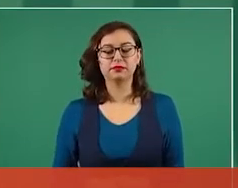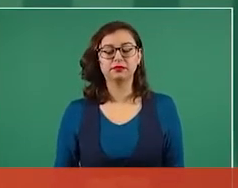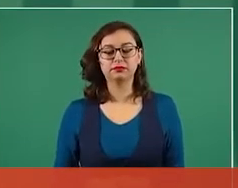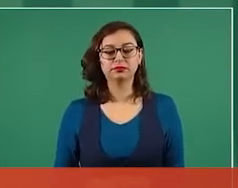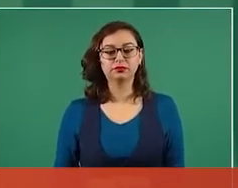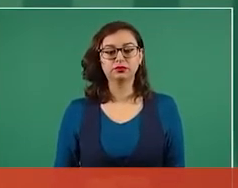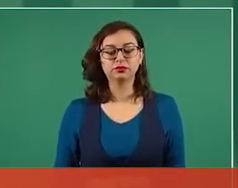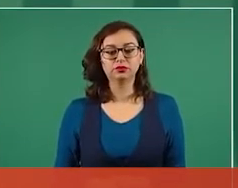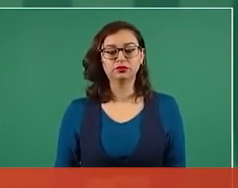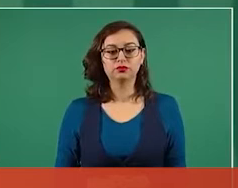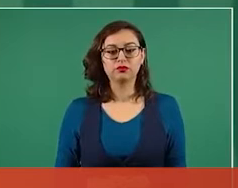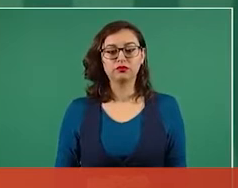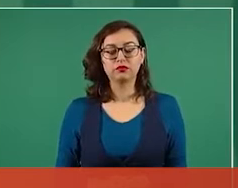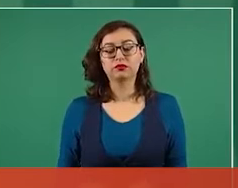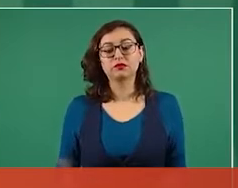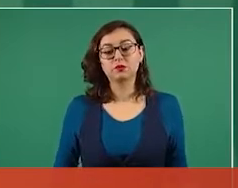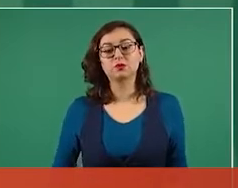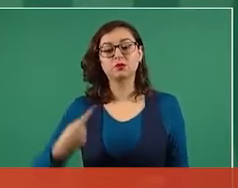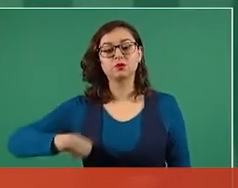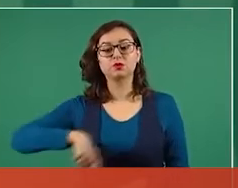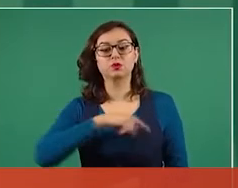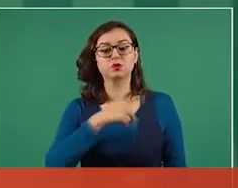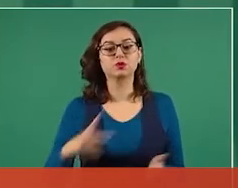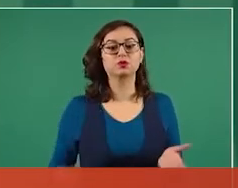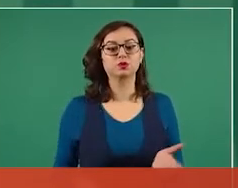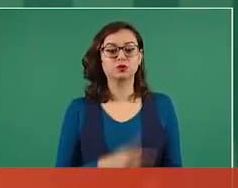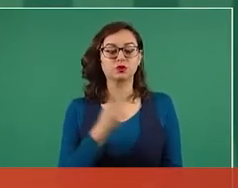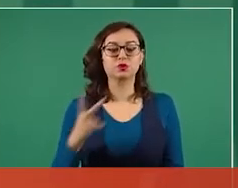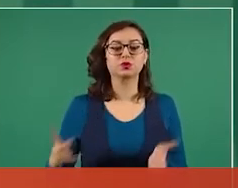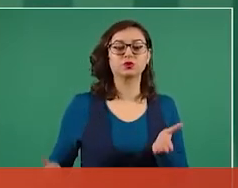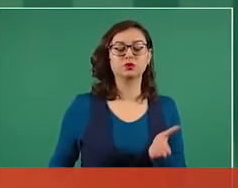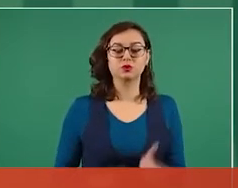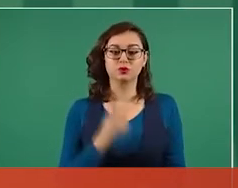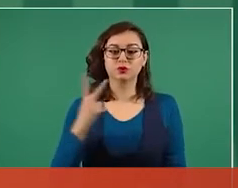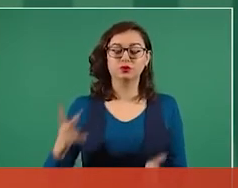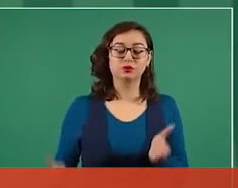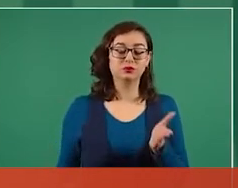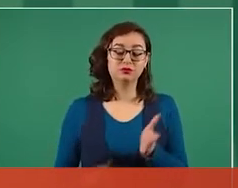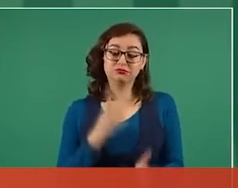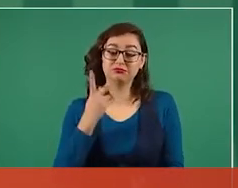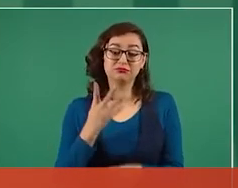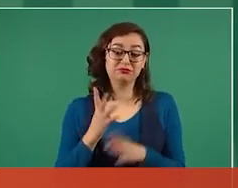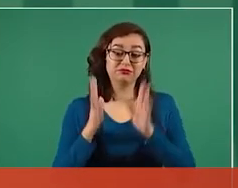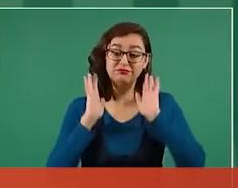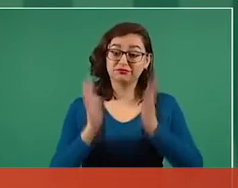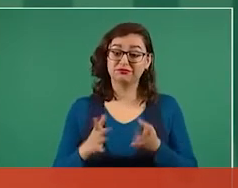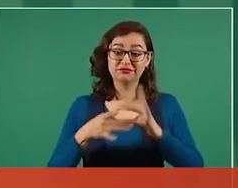Claro que aquí lo hemos dicho, fue un exceso